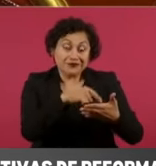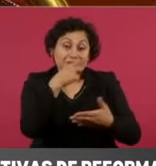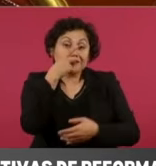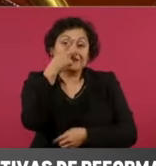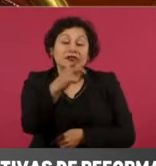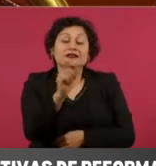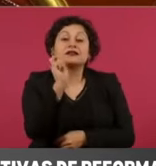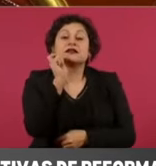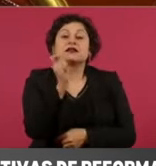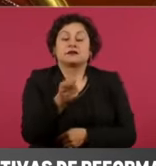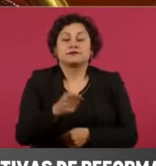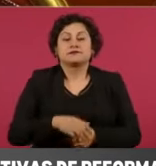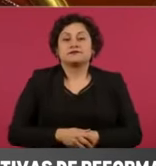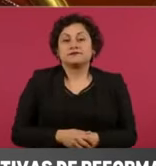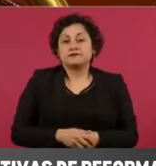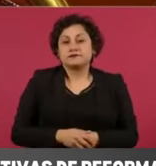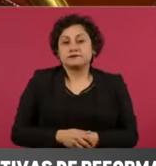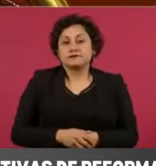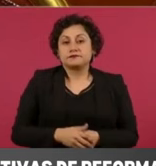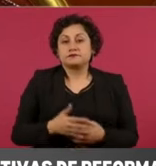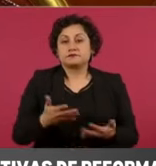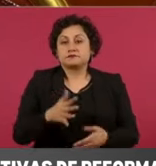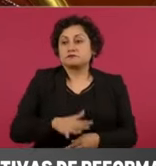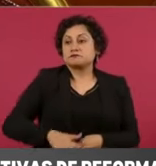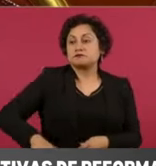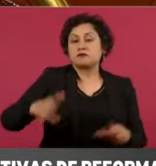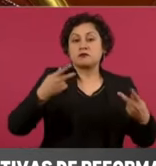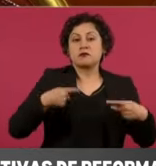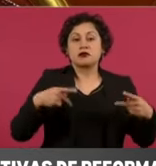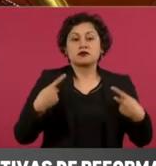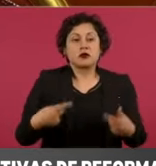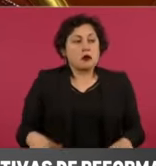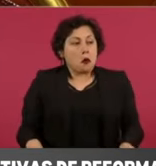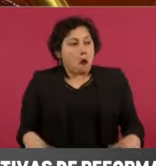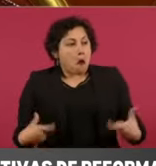la indigencia y la opulencia.